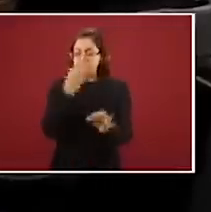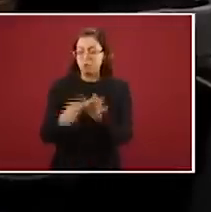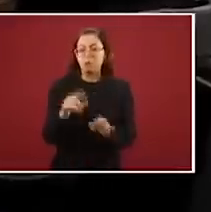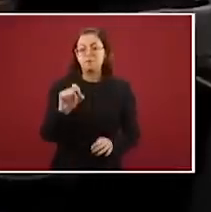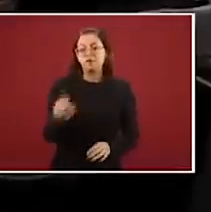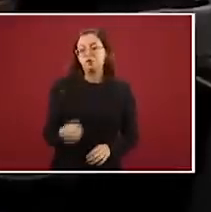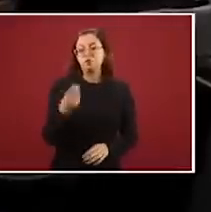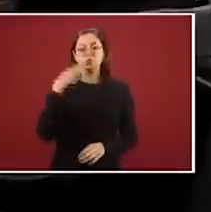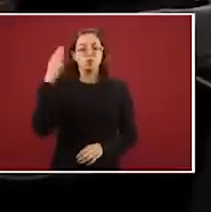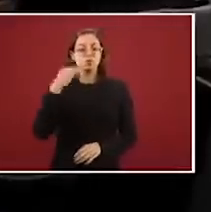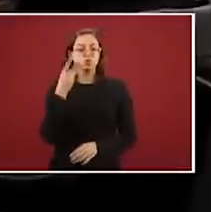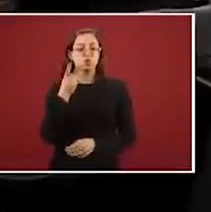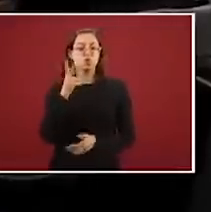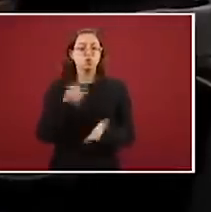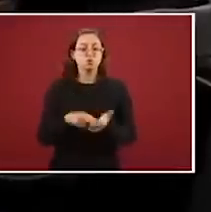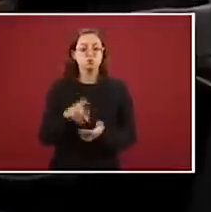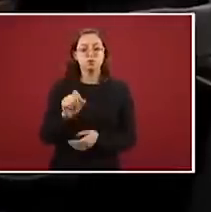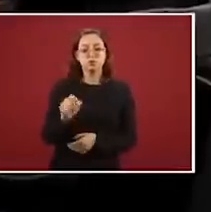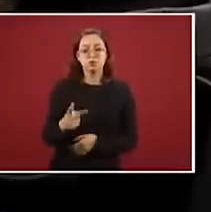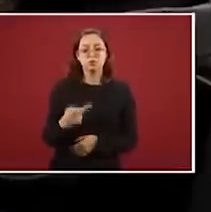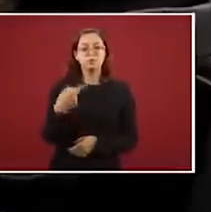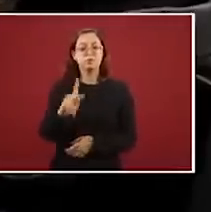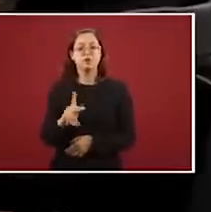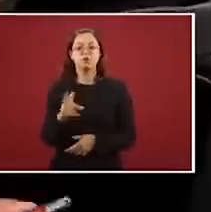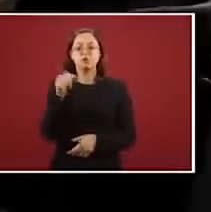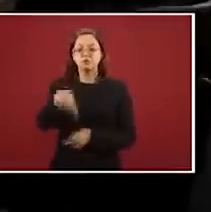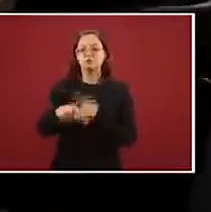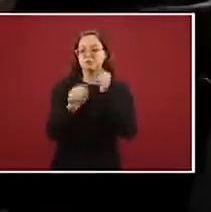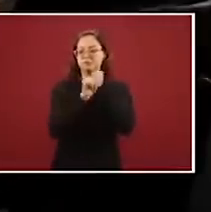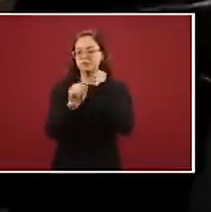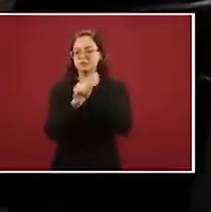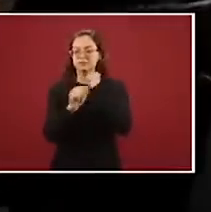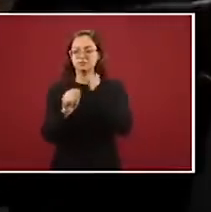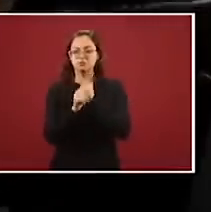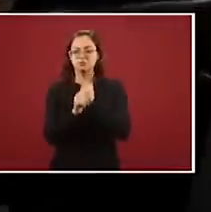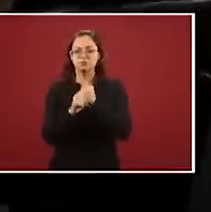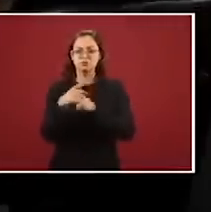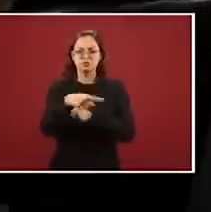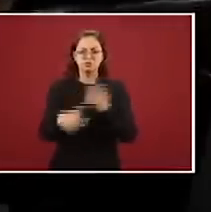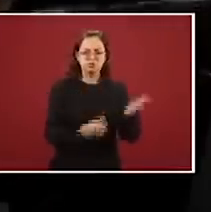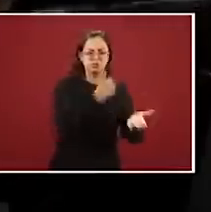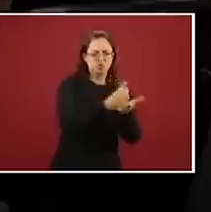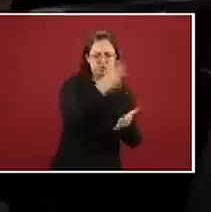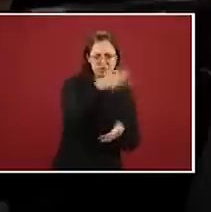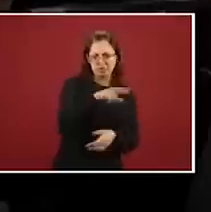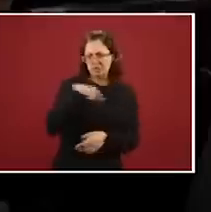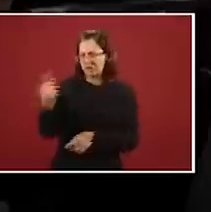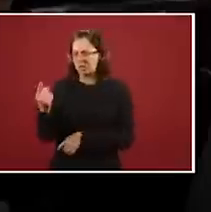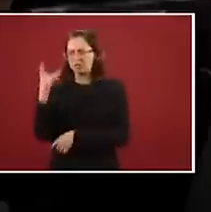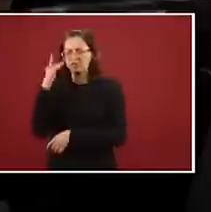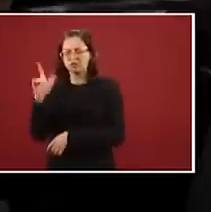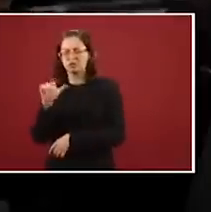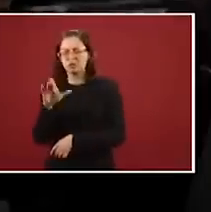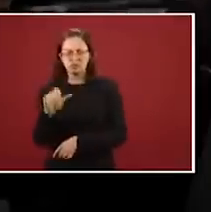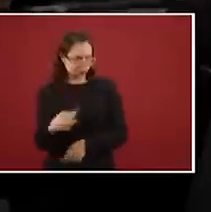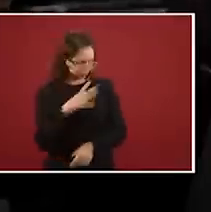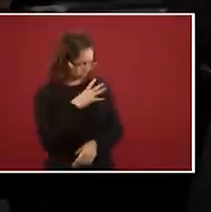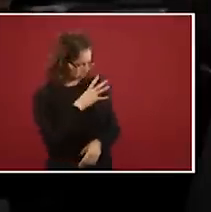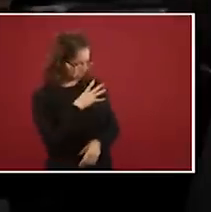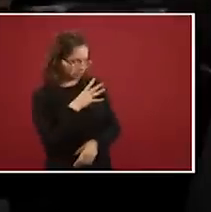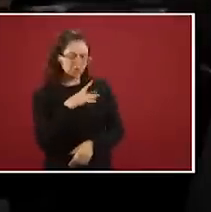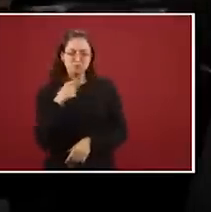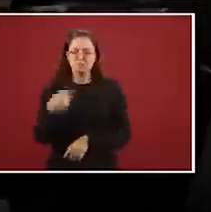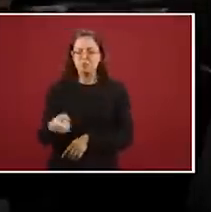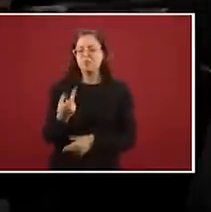fecha no va a haber un sistema de transporte público masivo que conecte Santa Lucía con el resto de la ciudad. Sí, el proyecto del